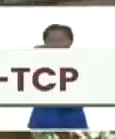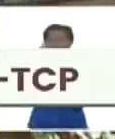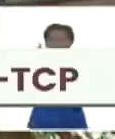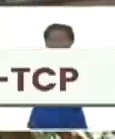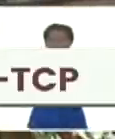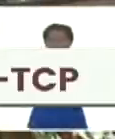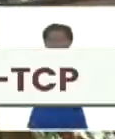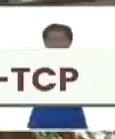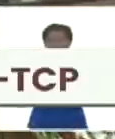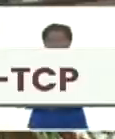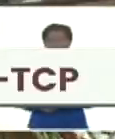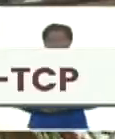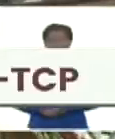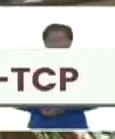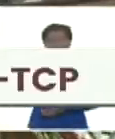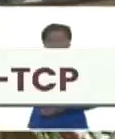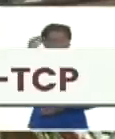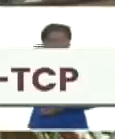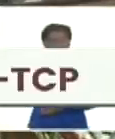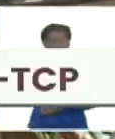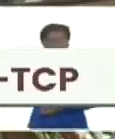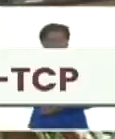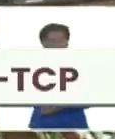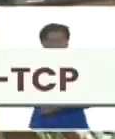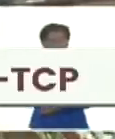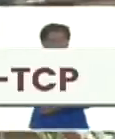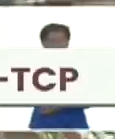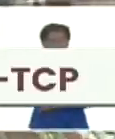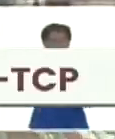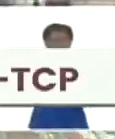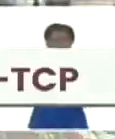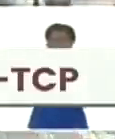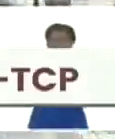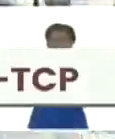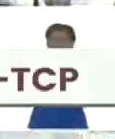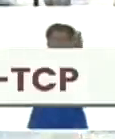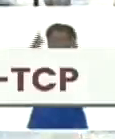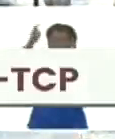Me supo levantar y junto con Fidel